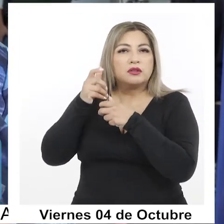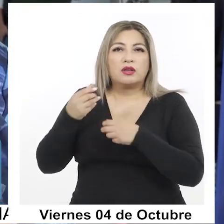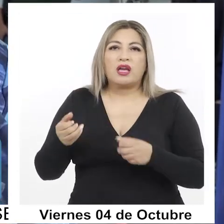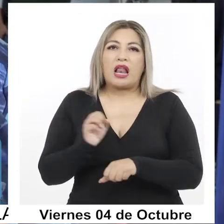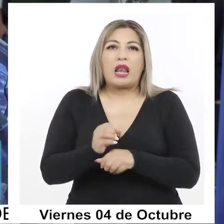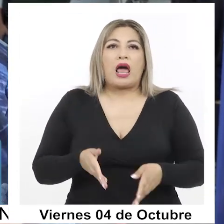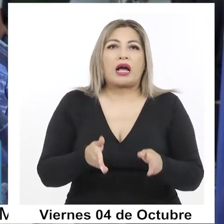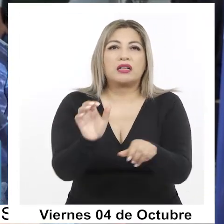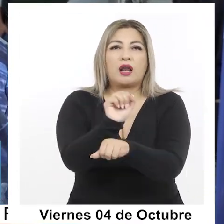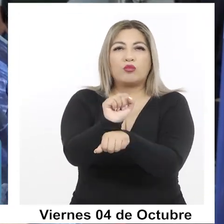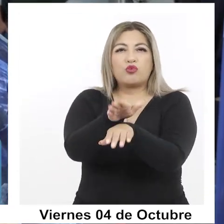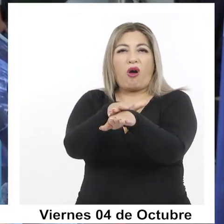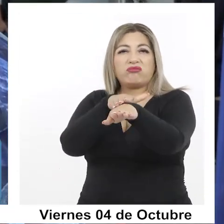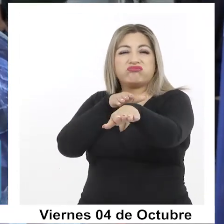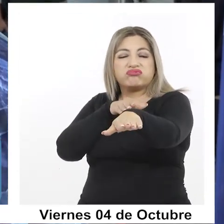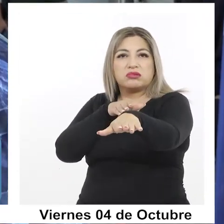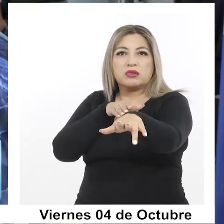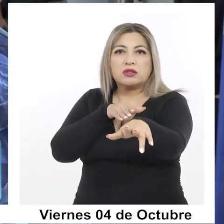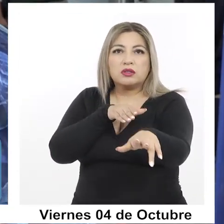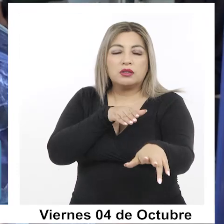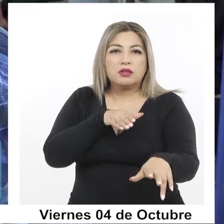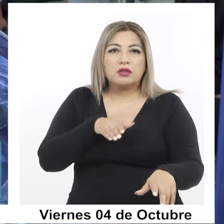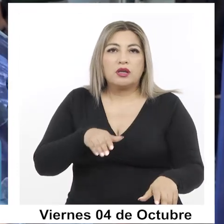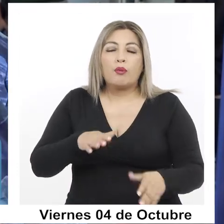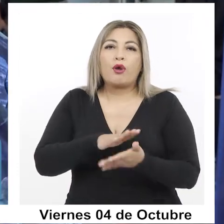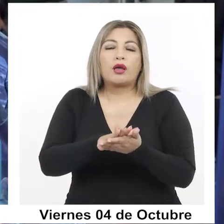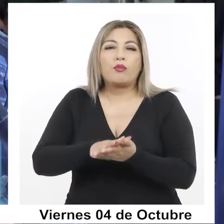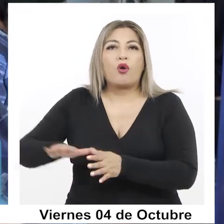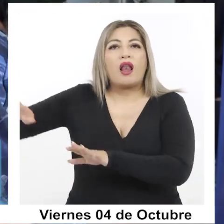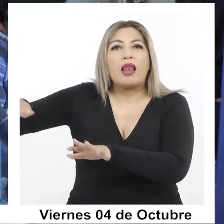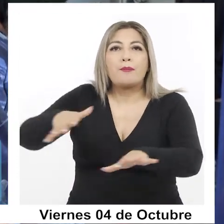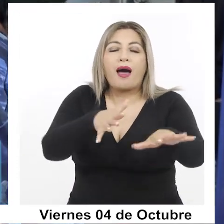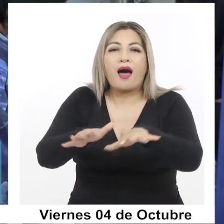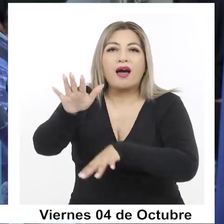por la carretera, pero el sonido de la ola,